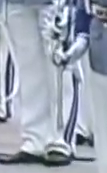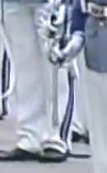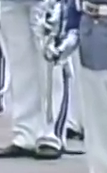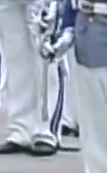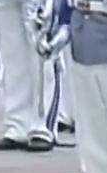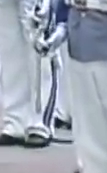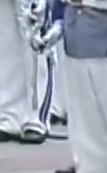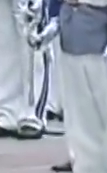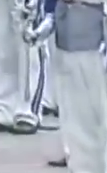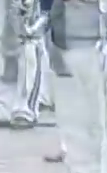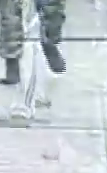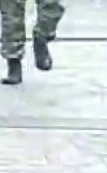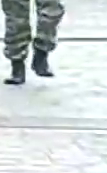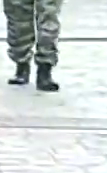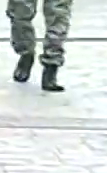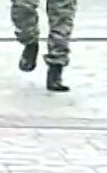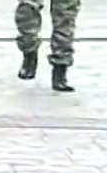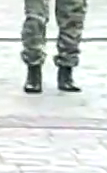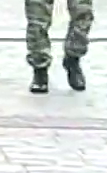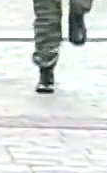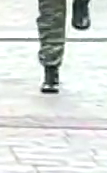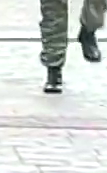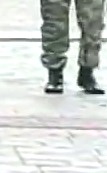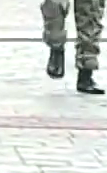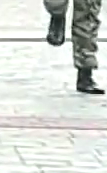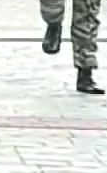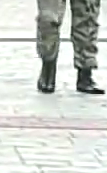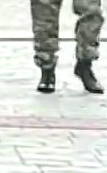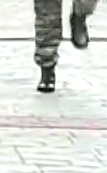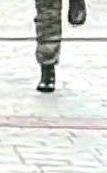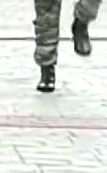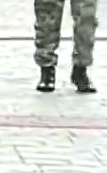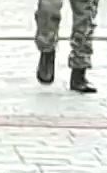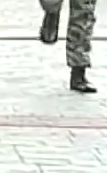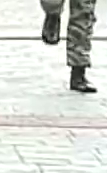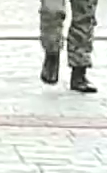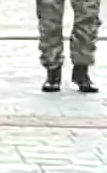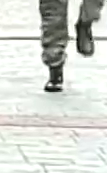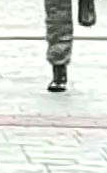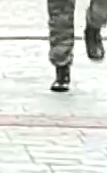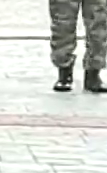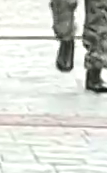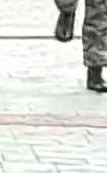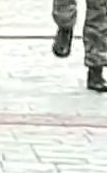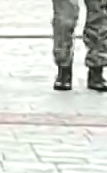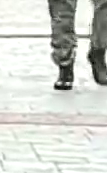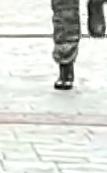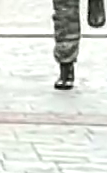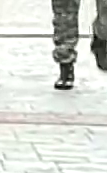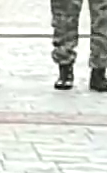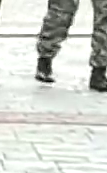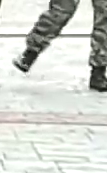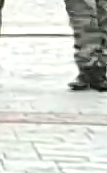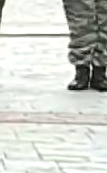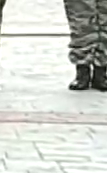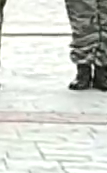a una institución revolucionaria. Fuerza Armada Nacional Bolivariana. ¡Al!